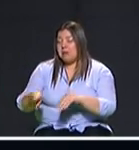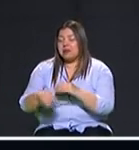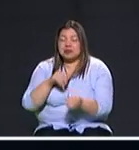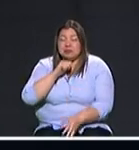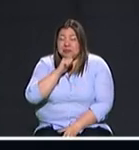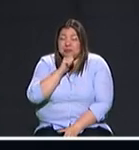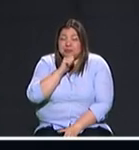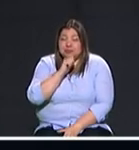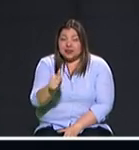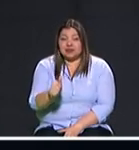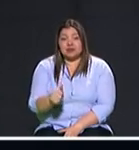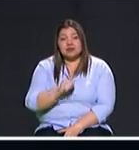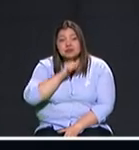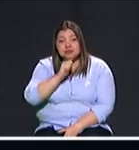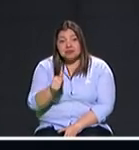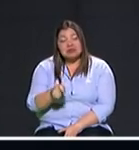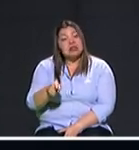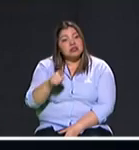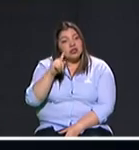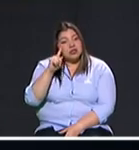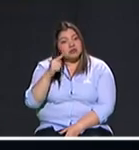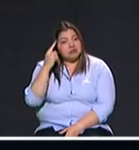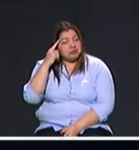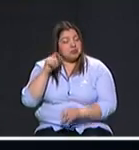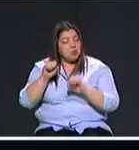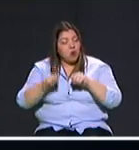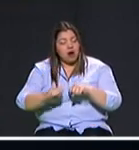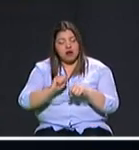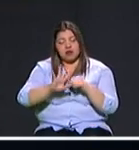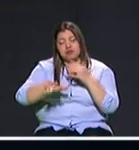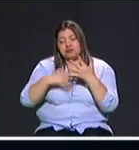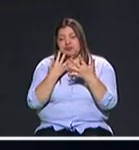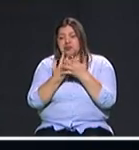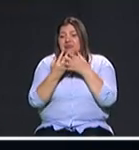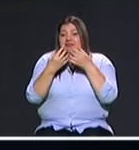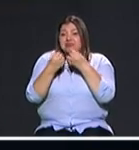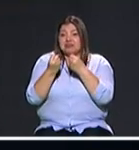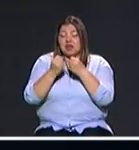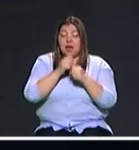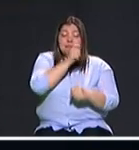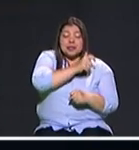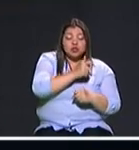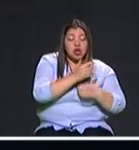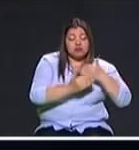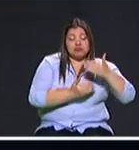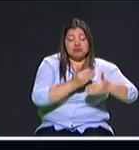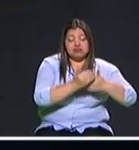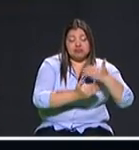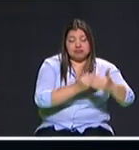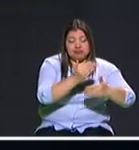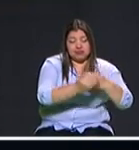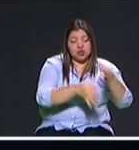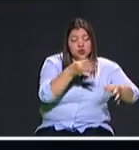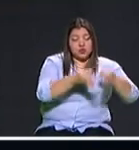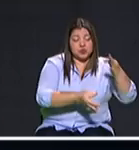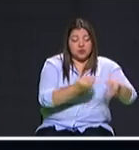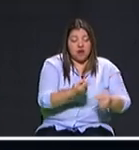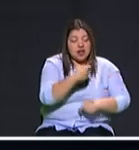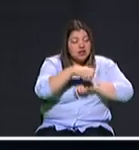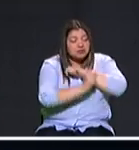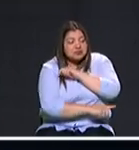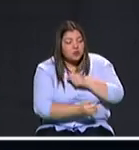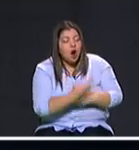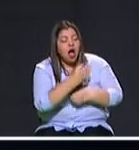construido la cárcel de sindicados para precisamente no mezclar las personas que están en proceso de judicialización que no han sido condenadas